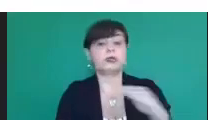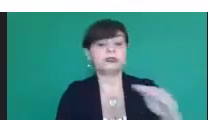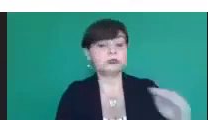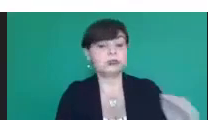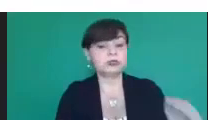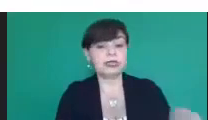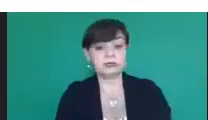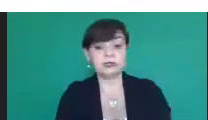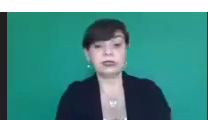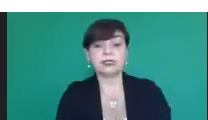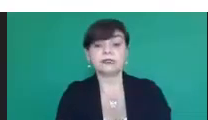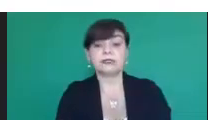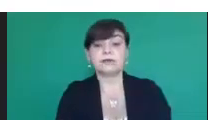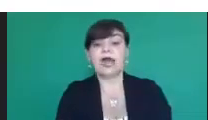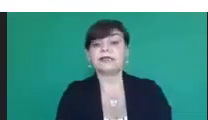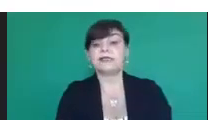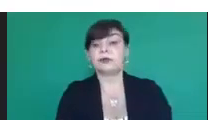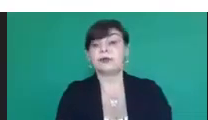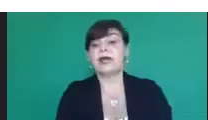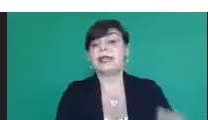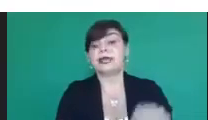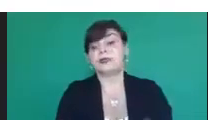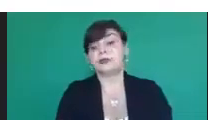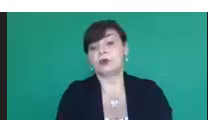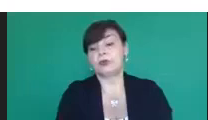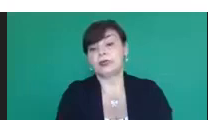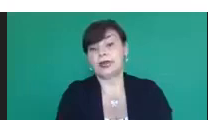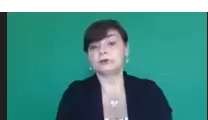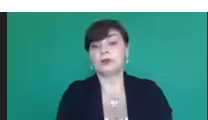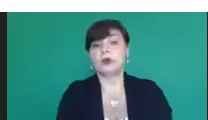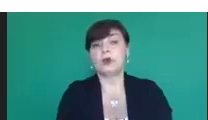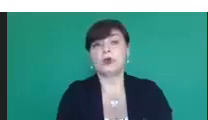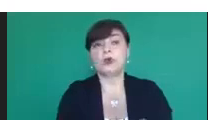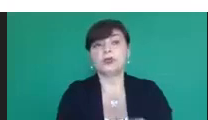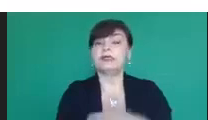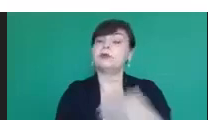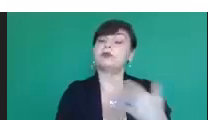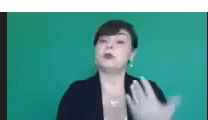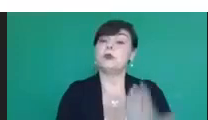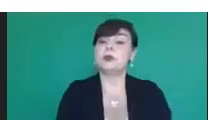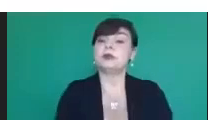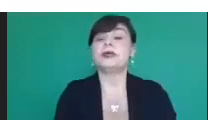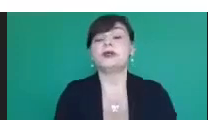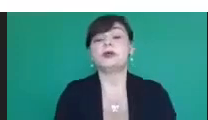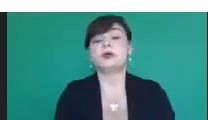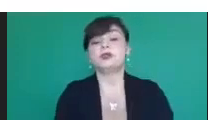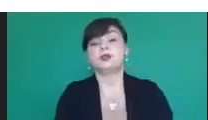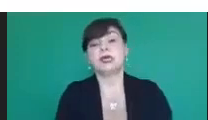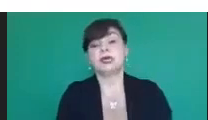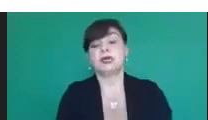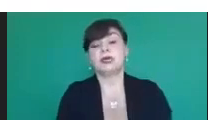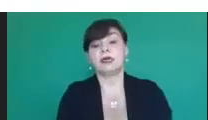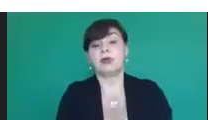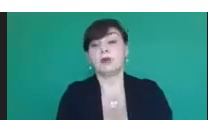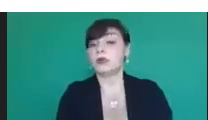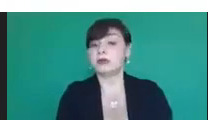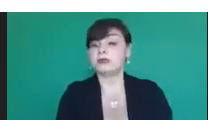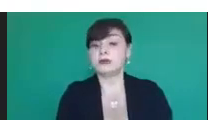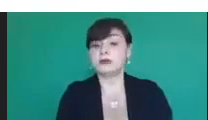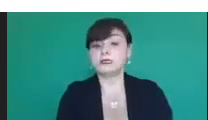sus direcciones, asegurar la inocuidad, como lo decíamos, por medio de los